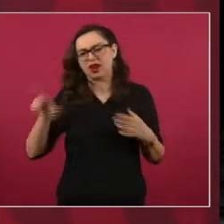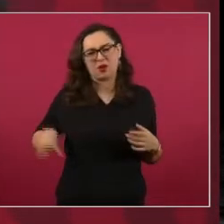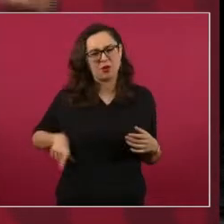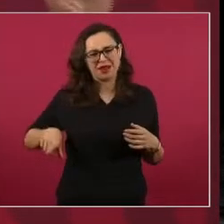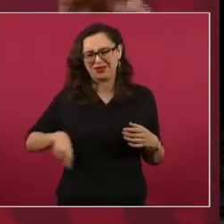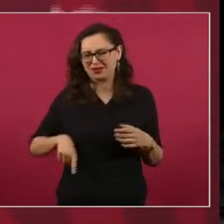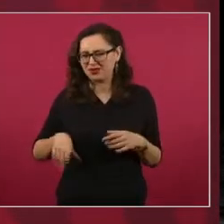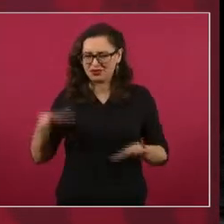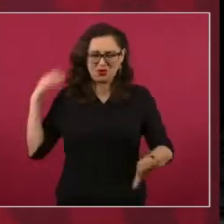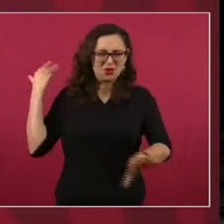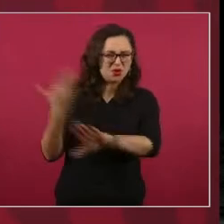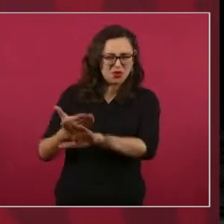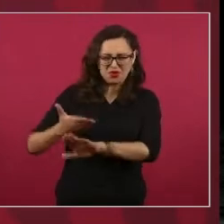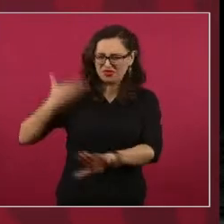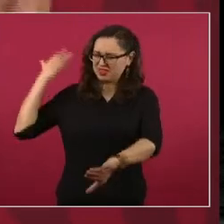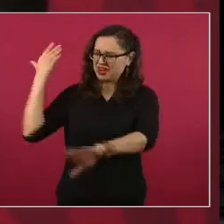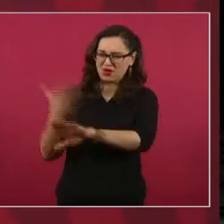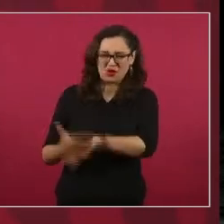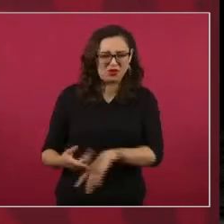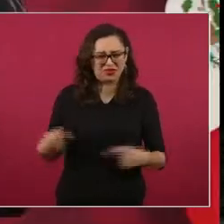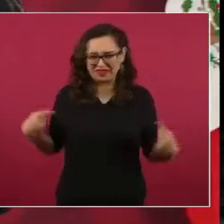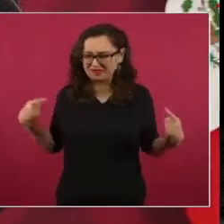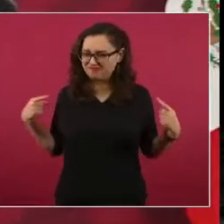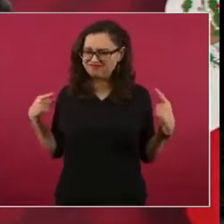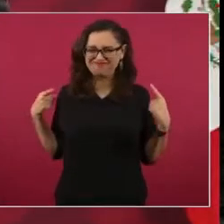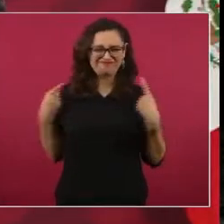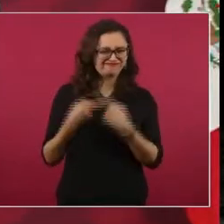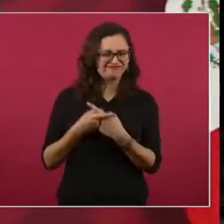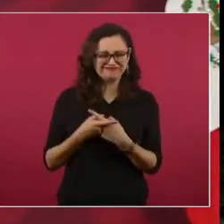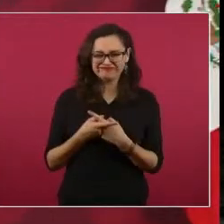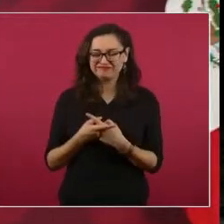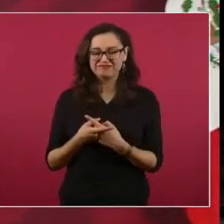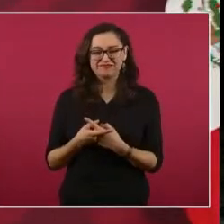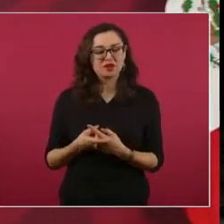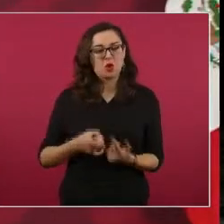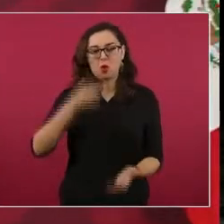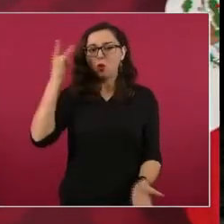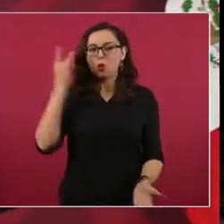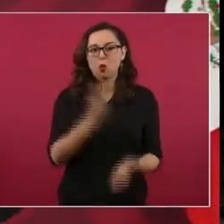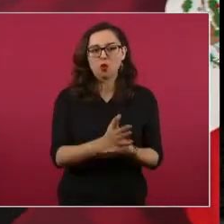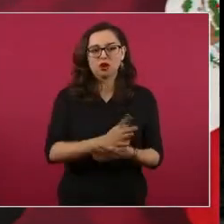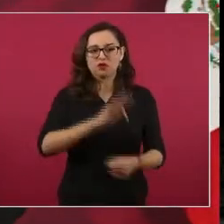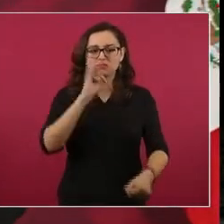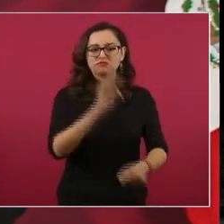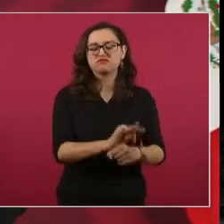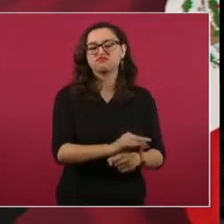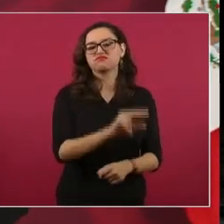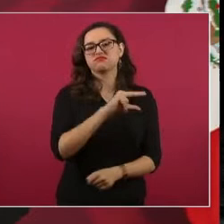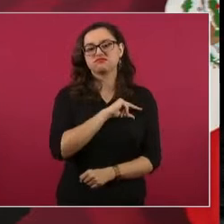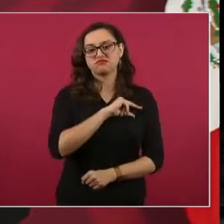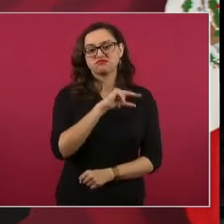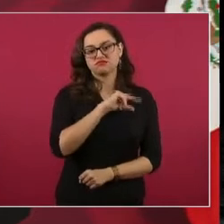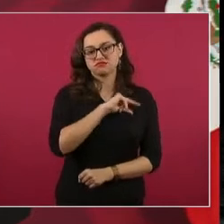completamente en contra el defensor de los intereses particulares